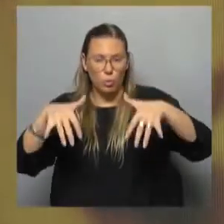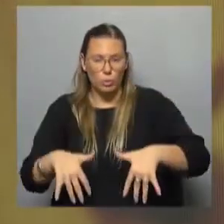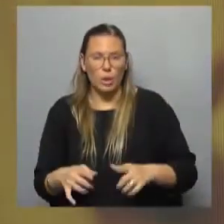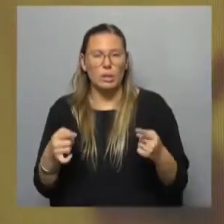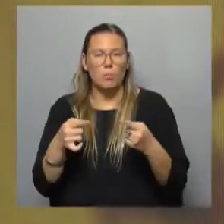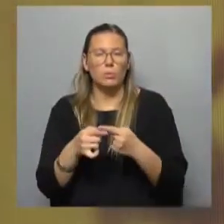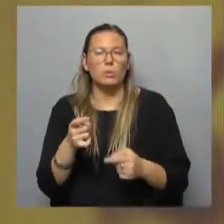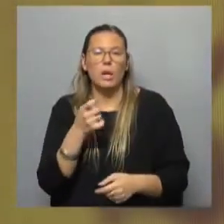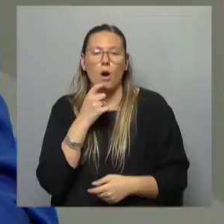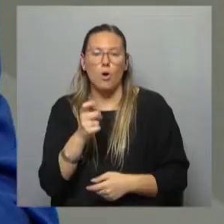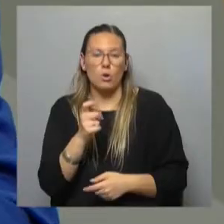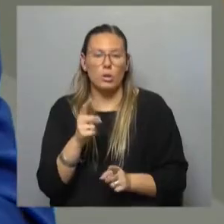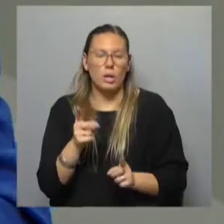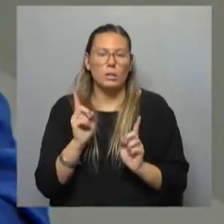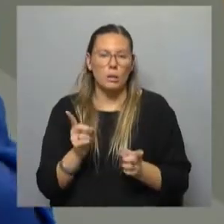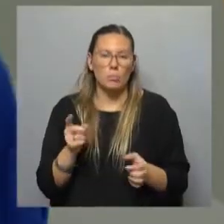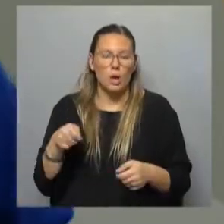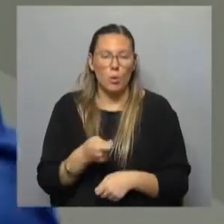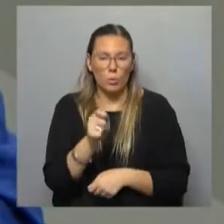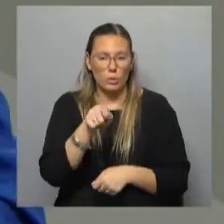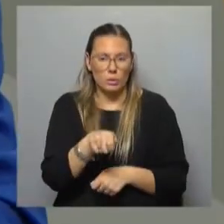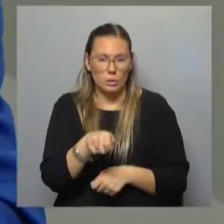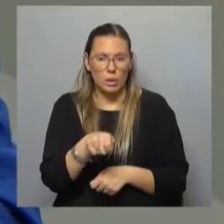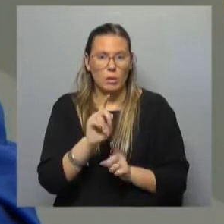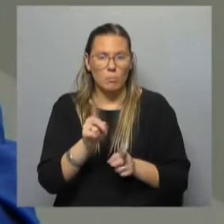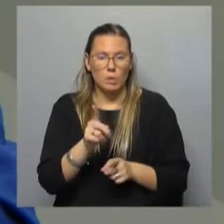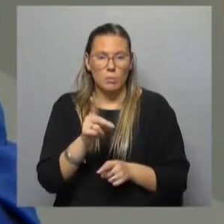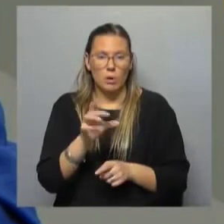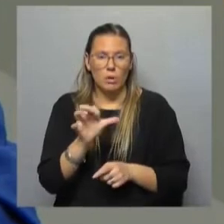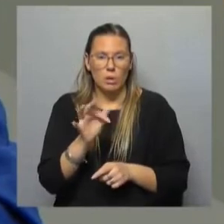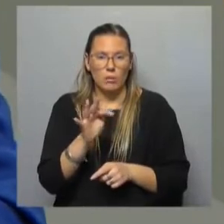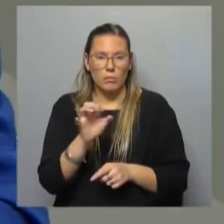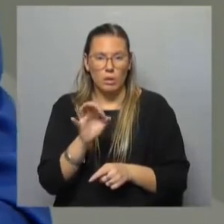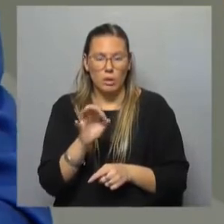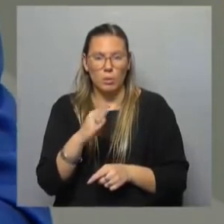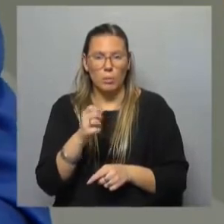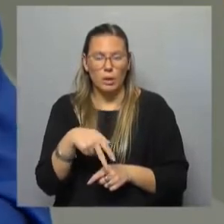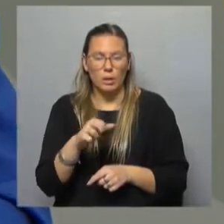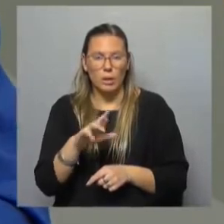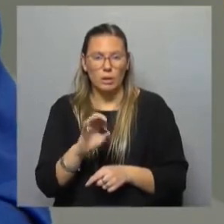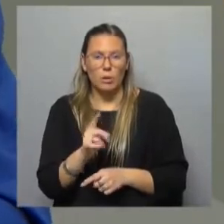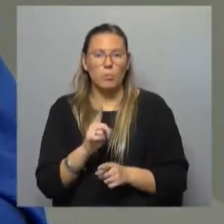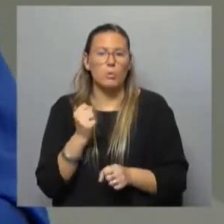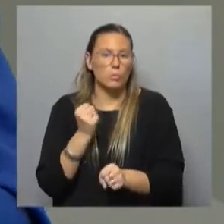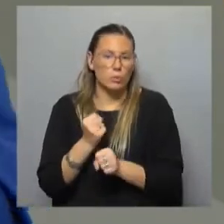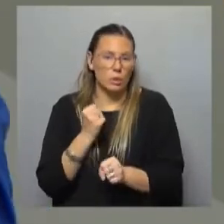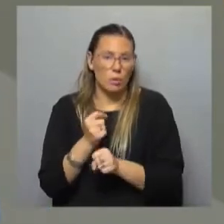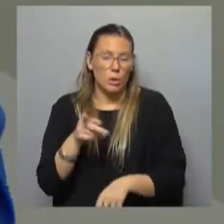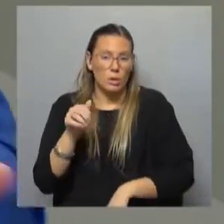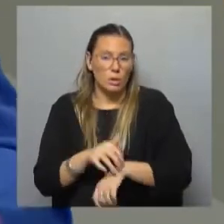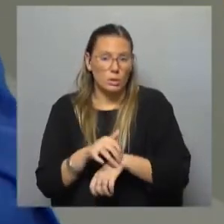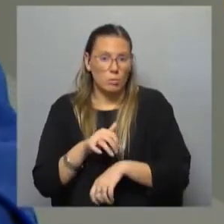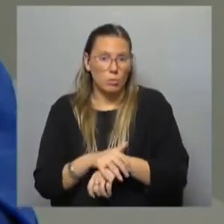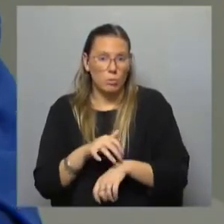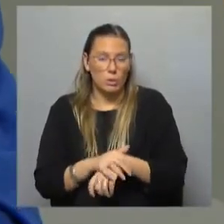Colorada, donde además están involucrados judicialmente el propio DFEO y el mencionado Panario, por hacer un trabajo que en ese momento fue